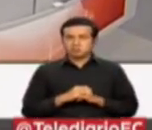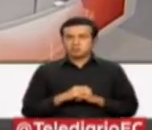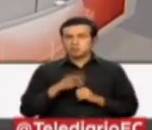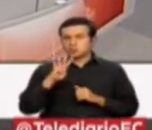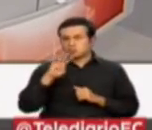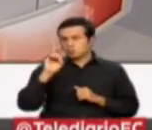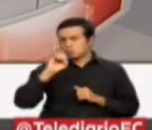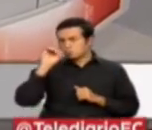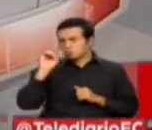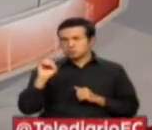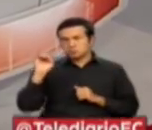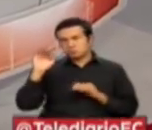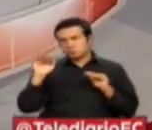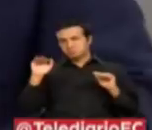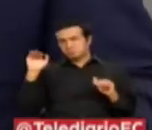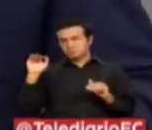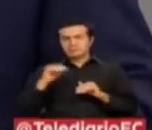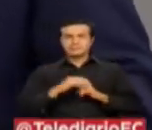del